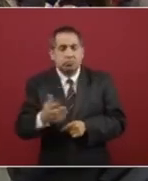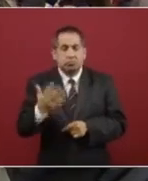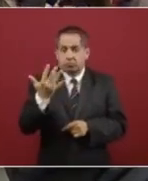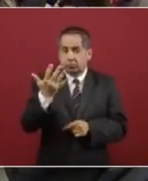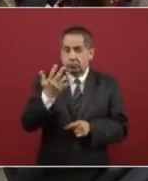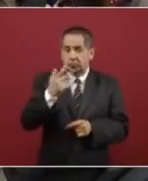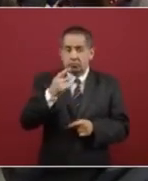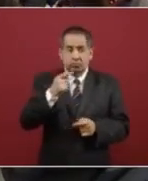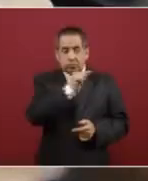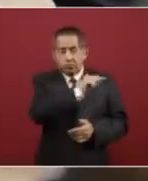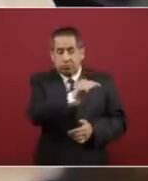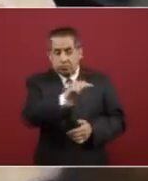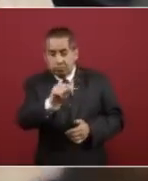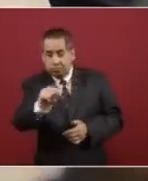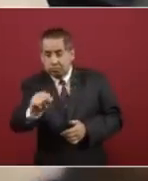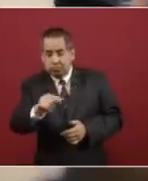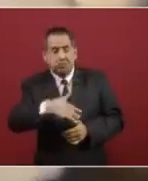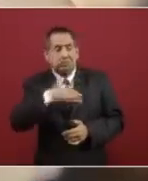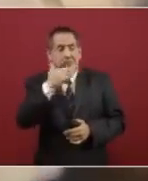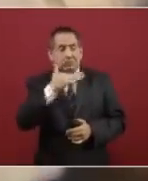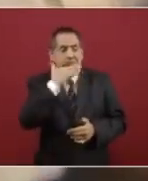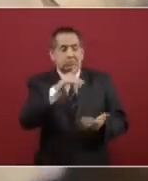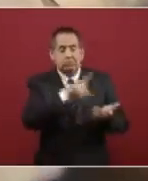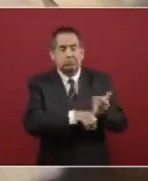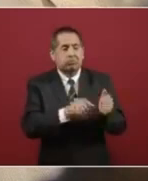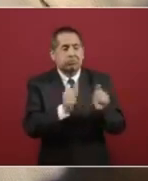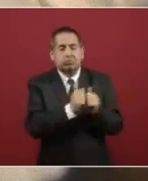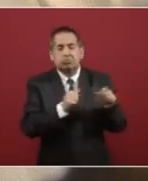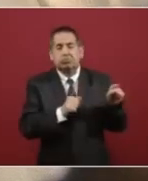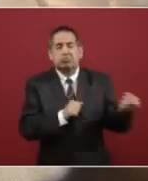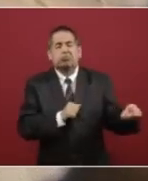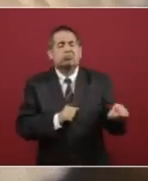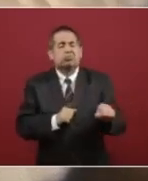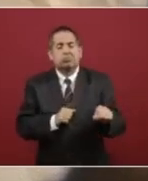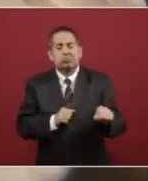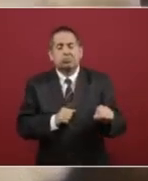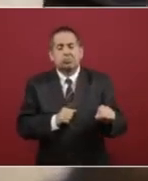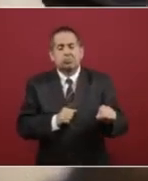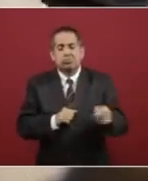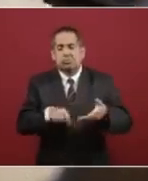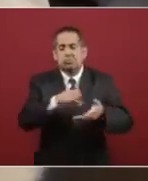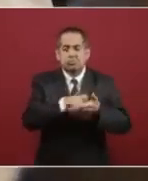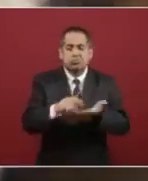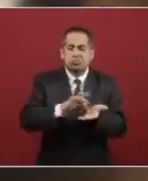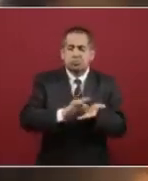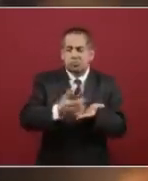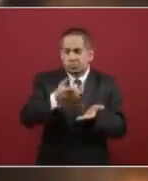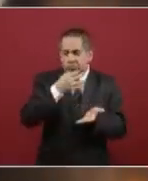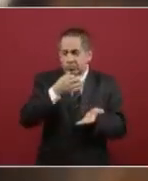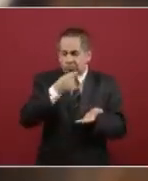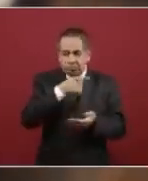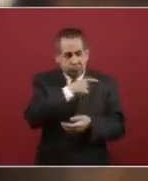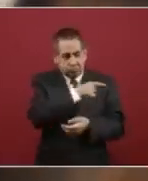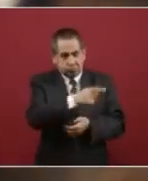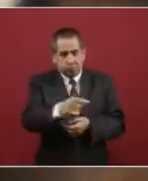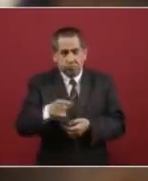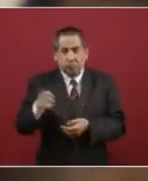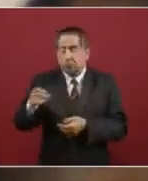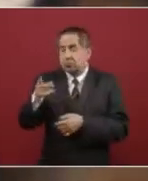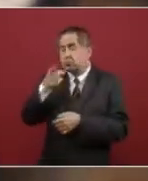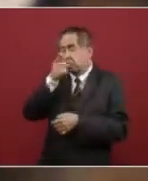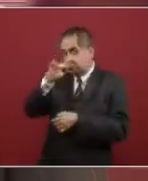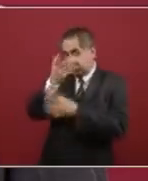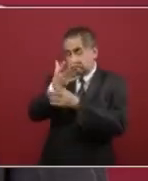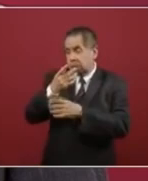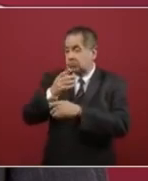de irregularidades o presunta corrupción en el tema de la compra de medicamentos. Dijo que una vez que pasara su informe de